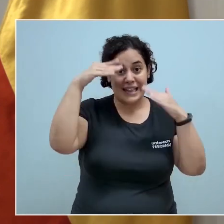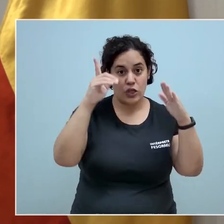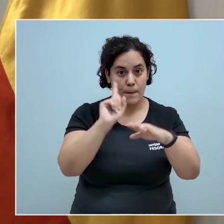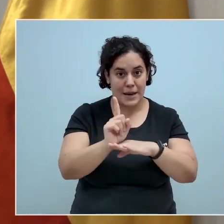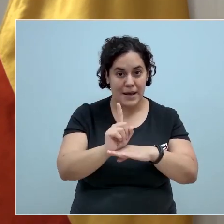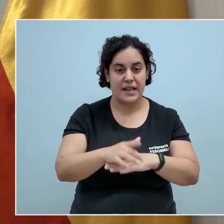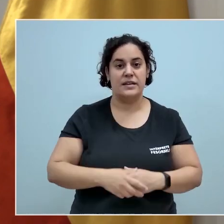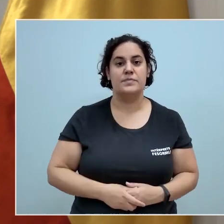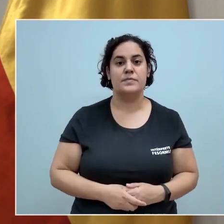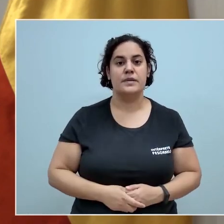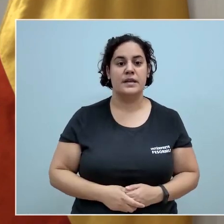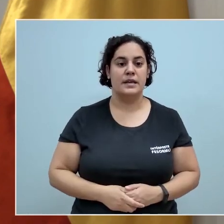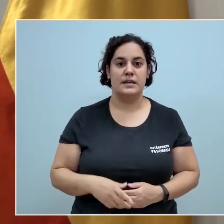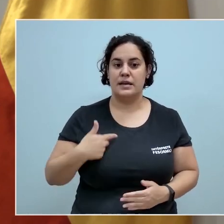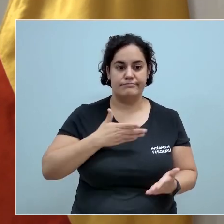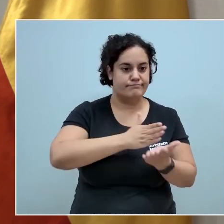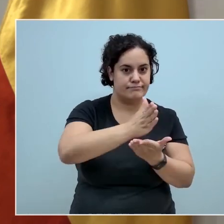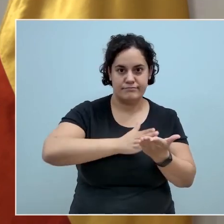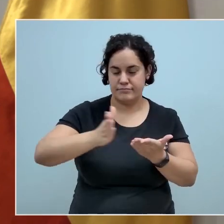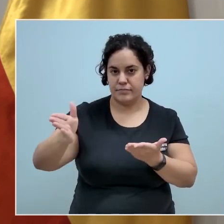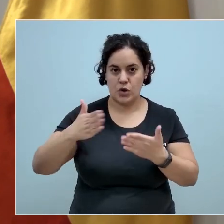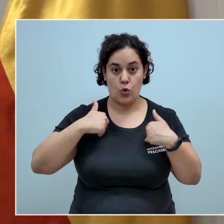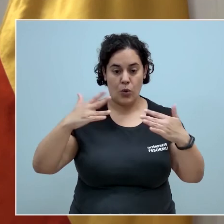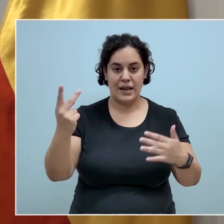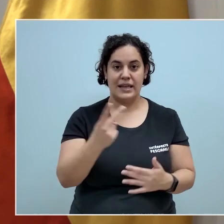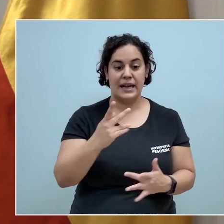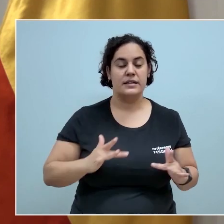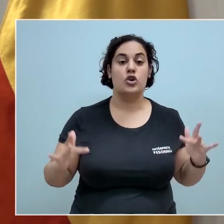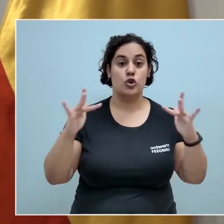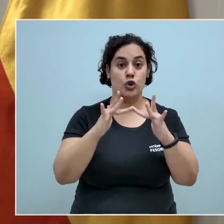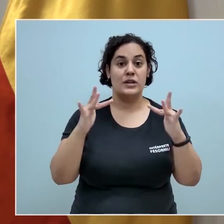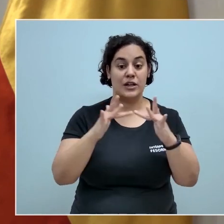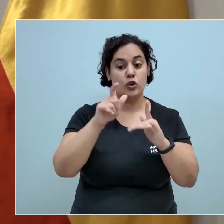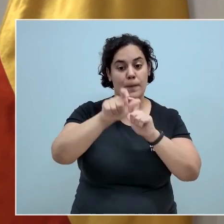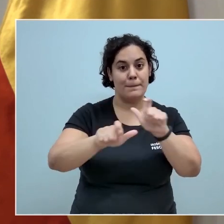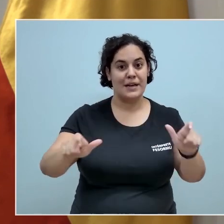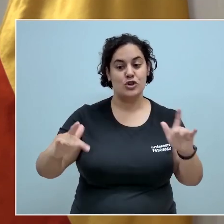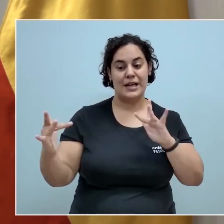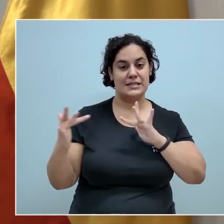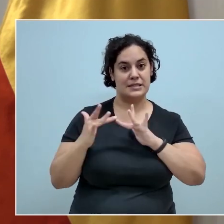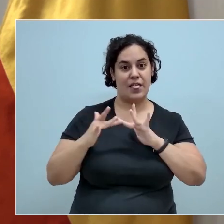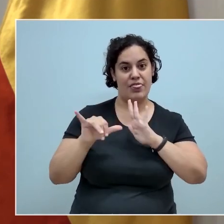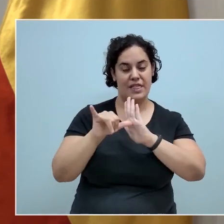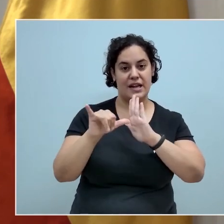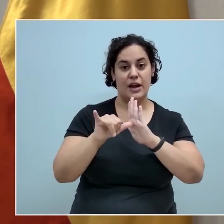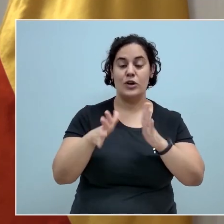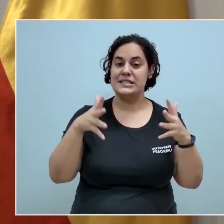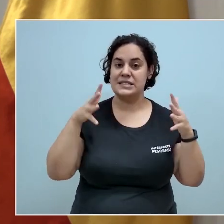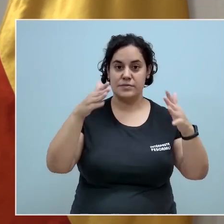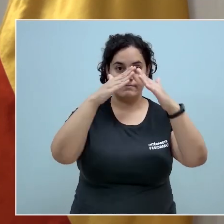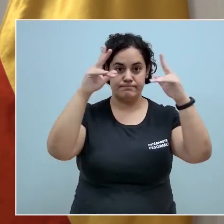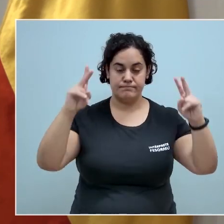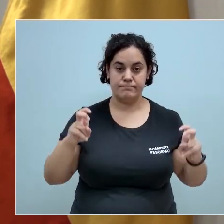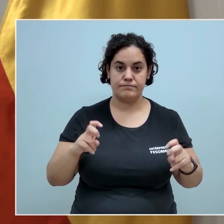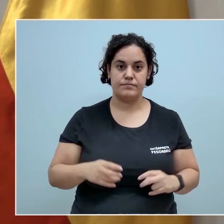primaria, porque tenemos ya los 2 frentes abiertos, pues se establecen contacto con todos los contactos estrechos y se les recomienda cuarentena inmediatamente